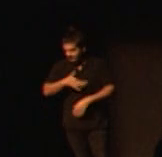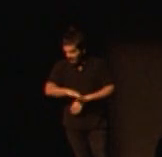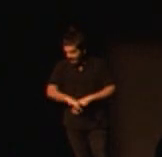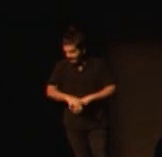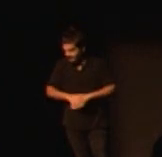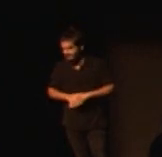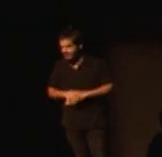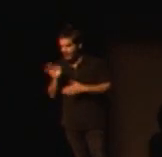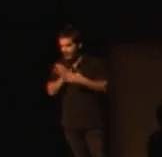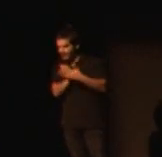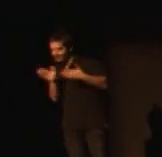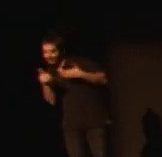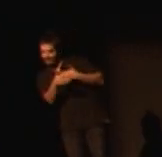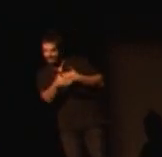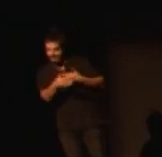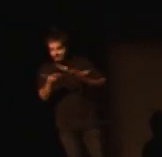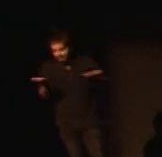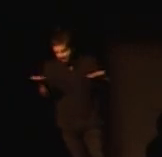regatearemos, seguro que se nos ocurre alguna cosa.